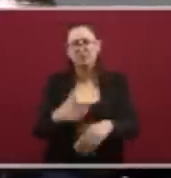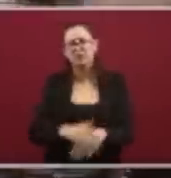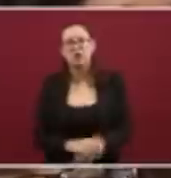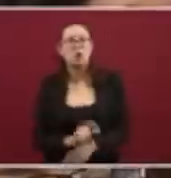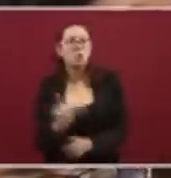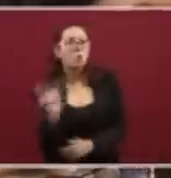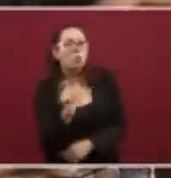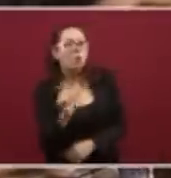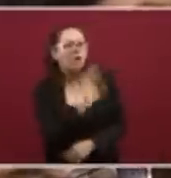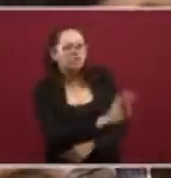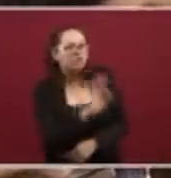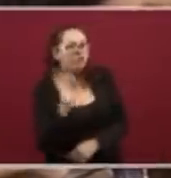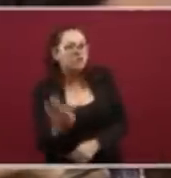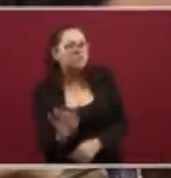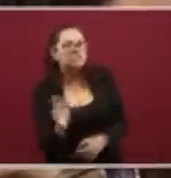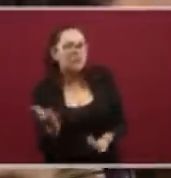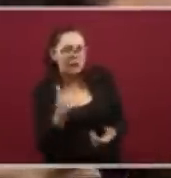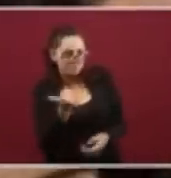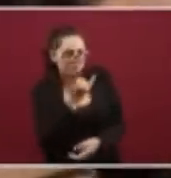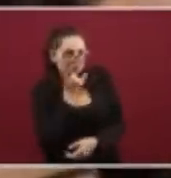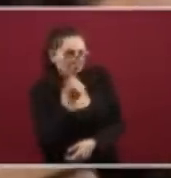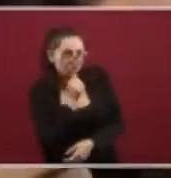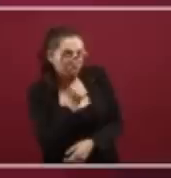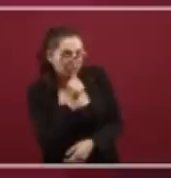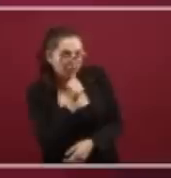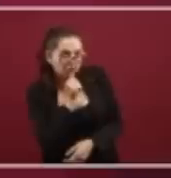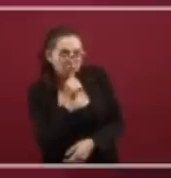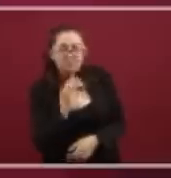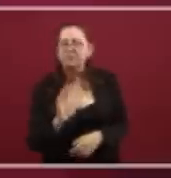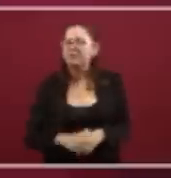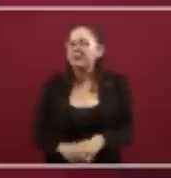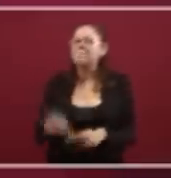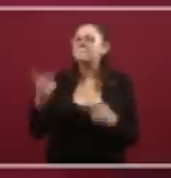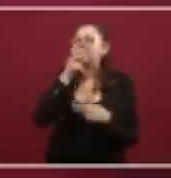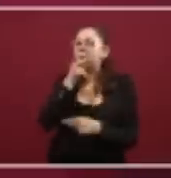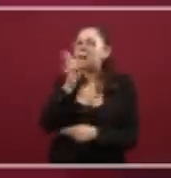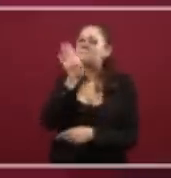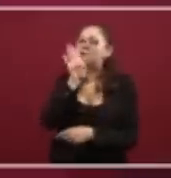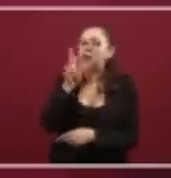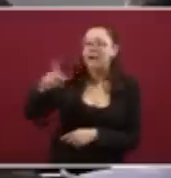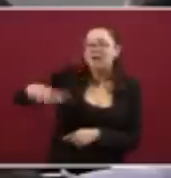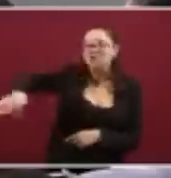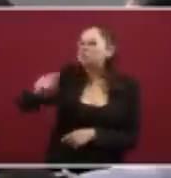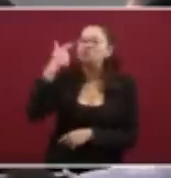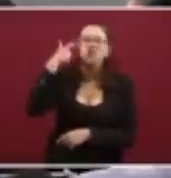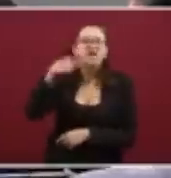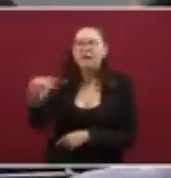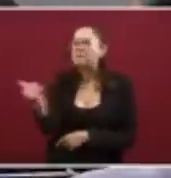pública todavía ellos han solicitado que la disculpa sea hasta que tengamos ya una solución completa